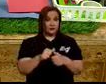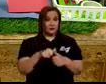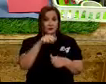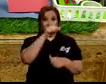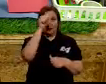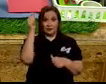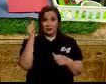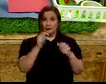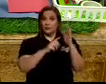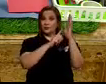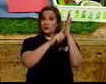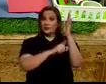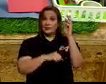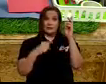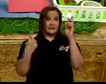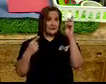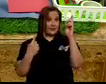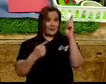Toquecitos.